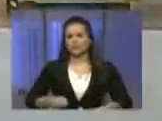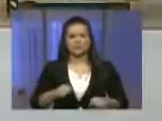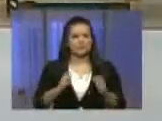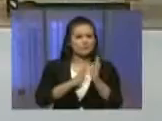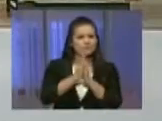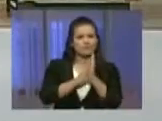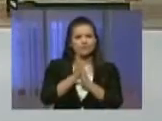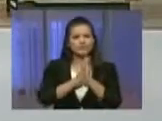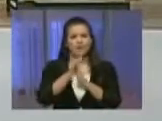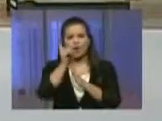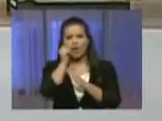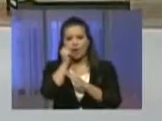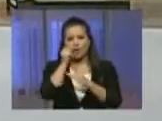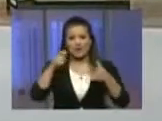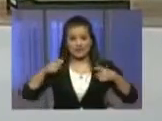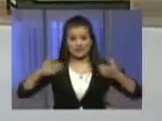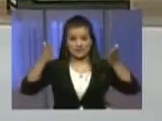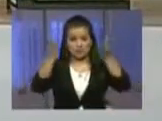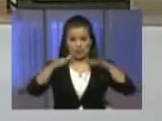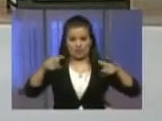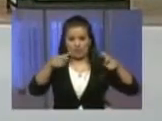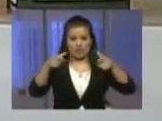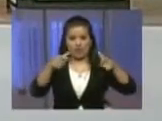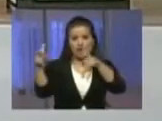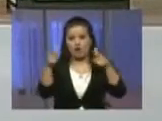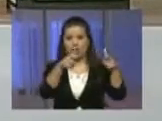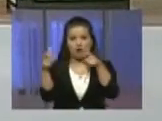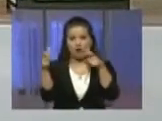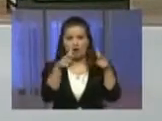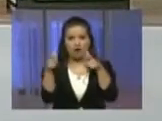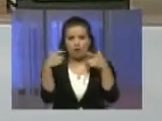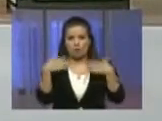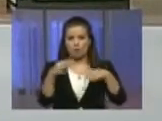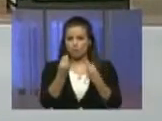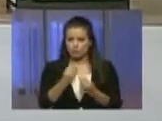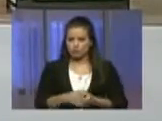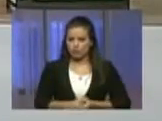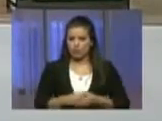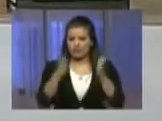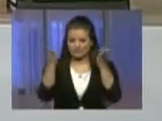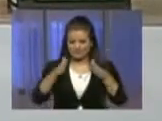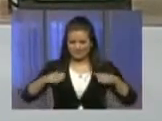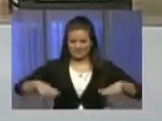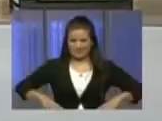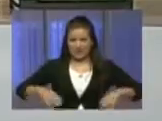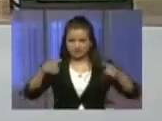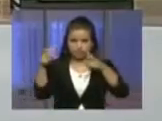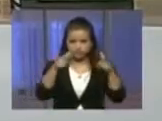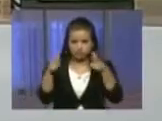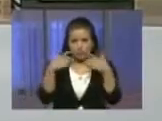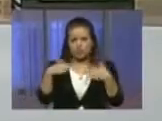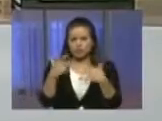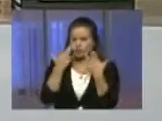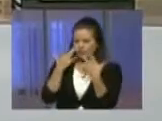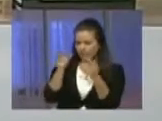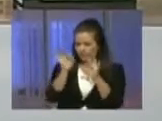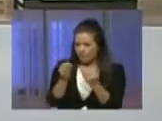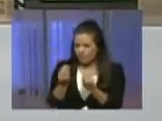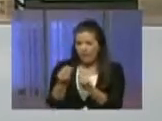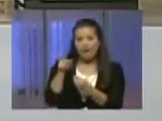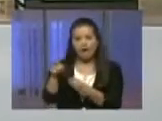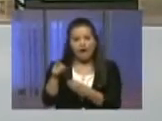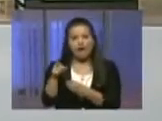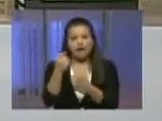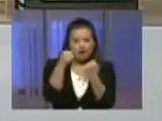cintura como la movía Ah me recordó mucho Antonio esparragosa el estilo de Antonio esparragosa